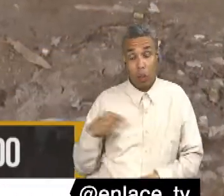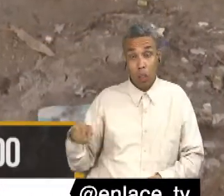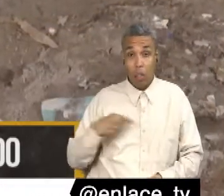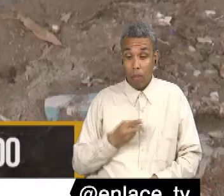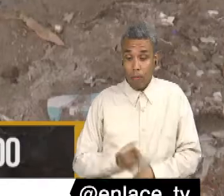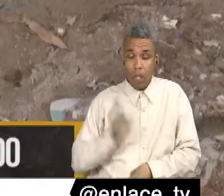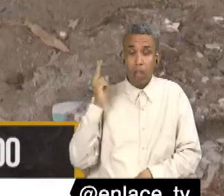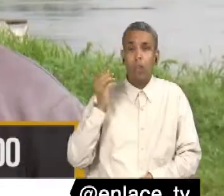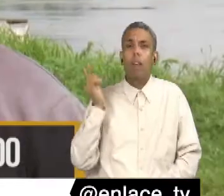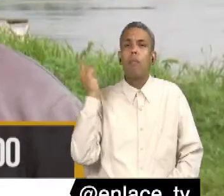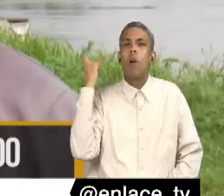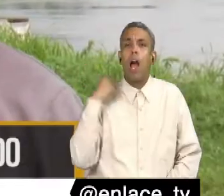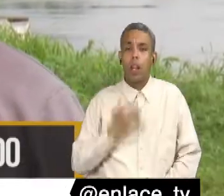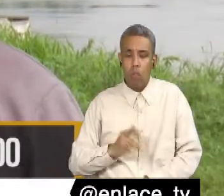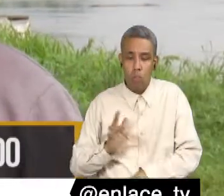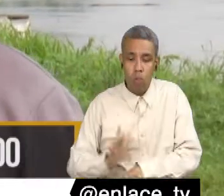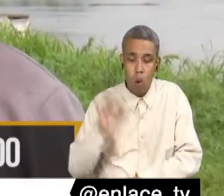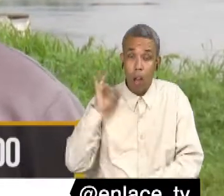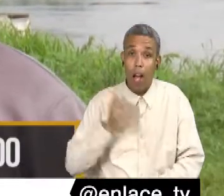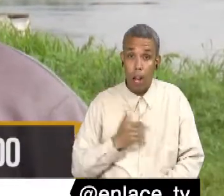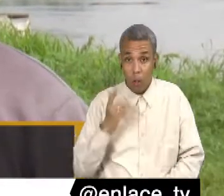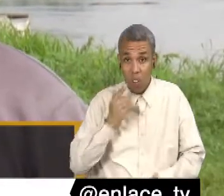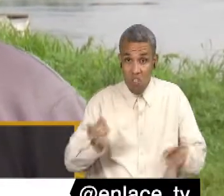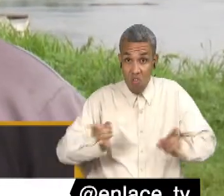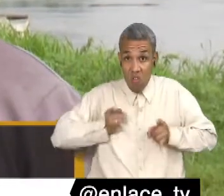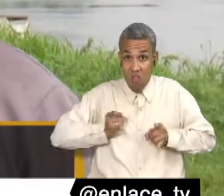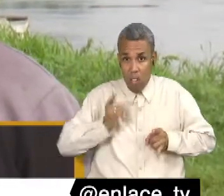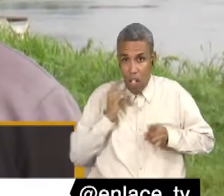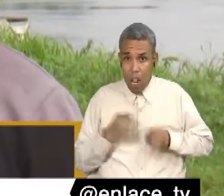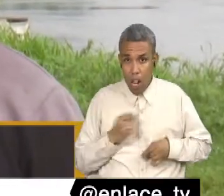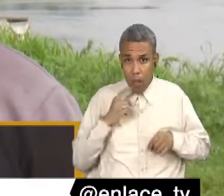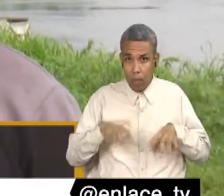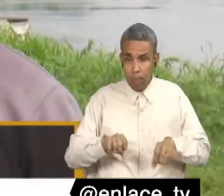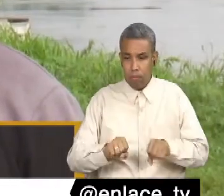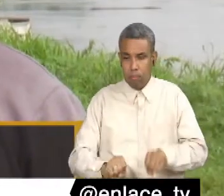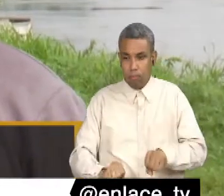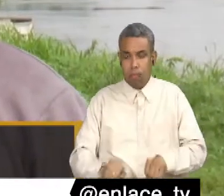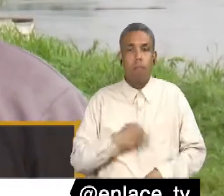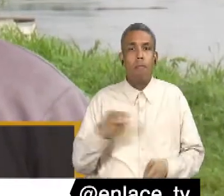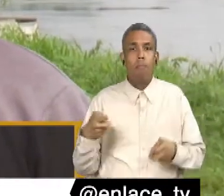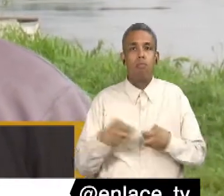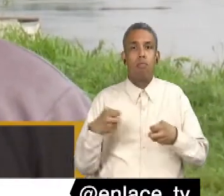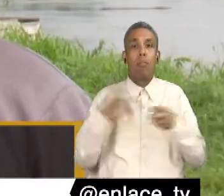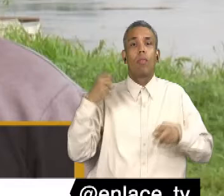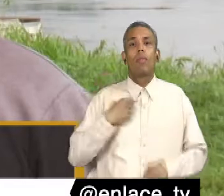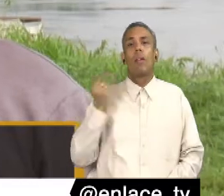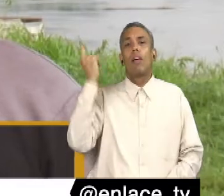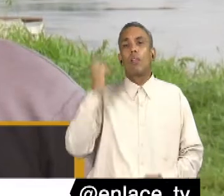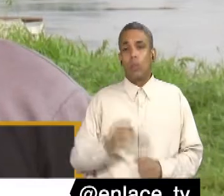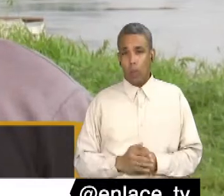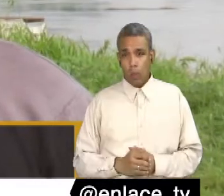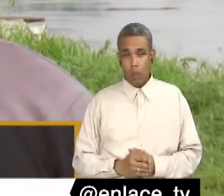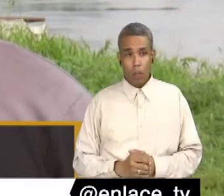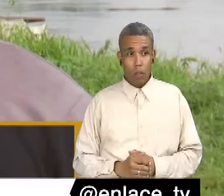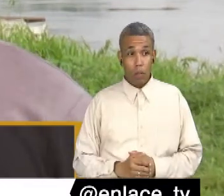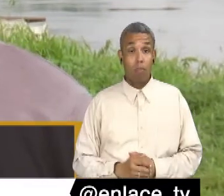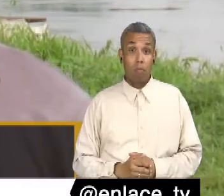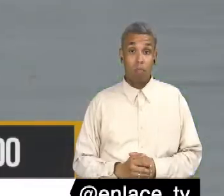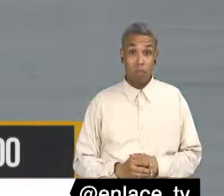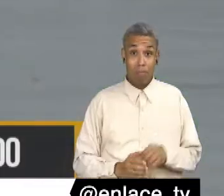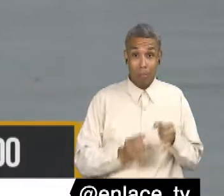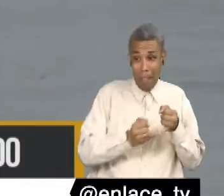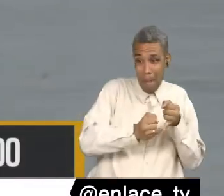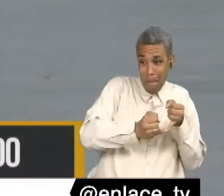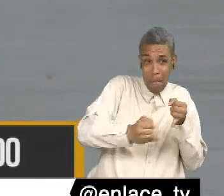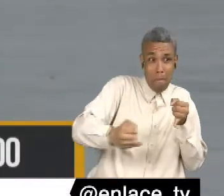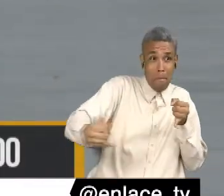ciudadana. La preocupación del cable es que como está subiendo al nivel del río, entonces el cable cruza el río, entonces está